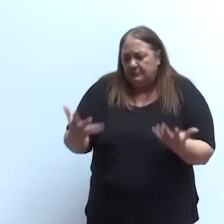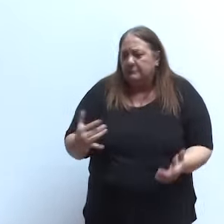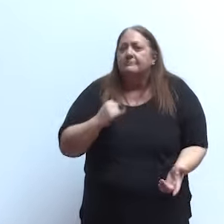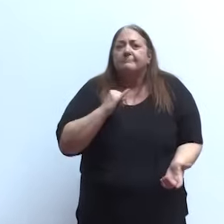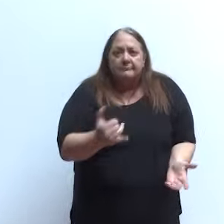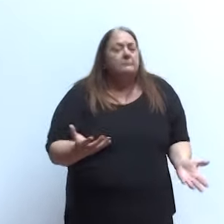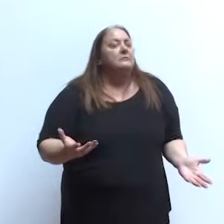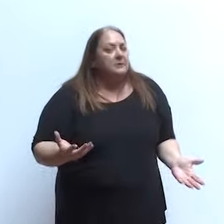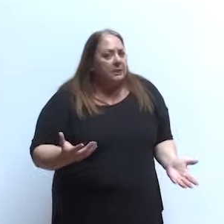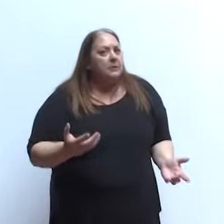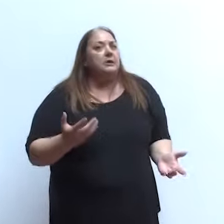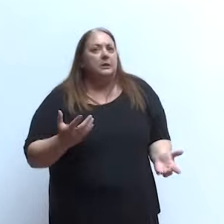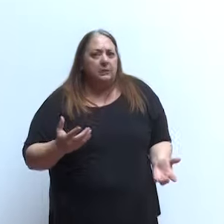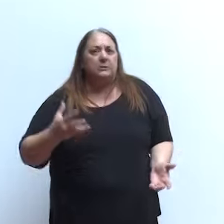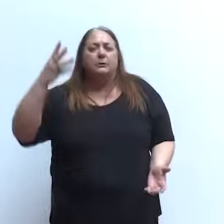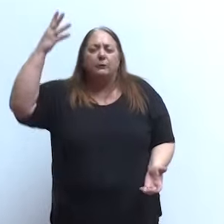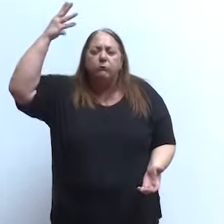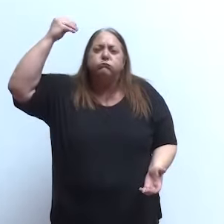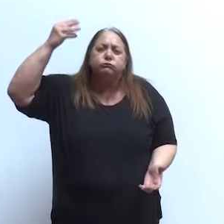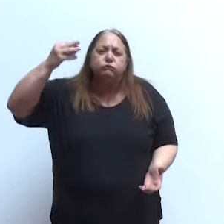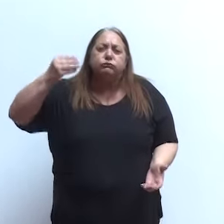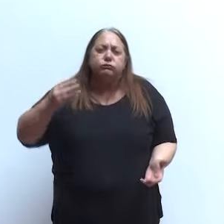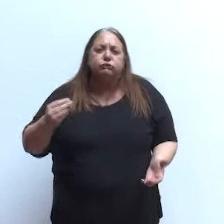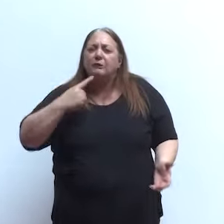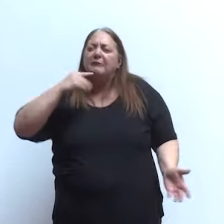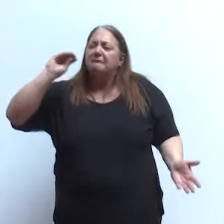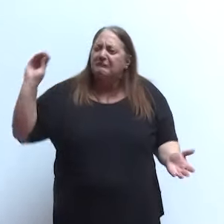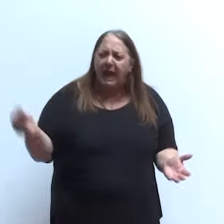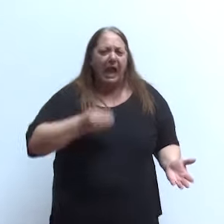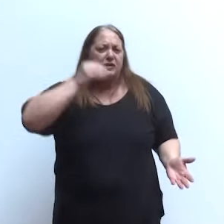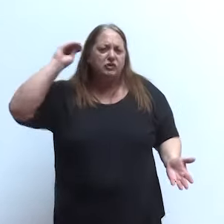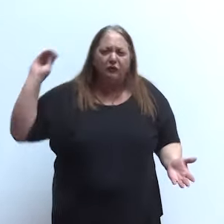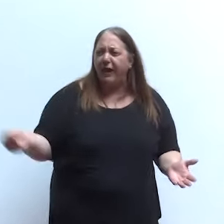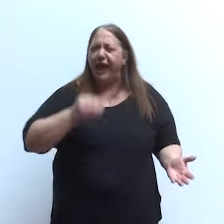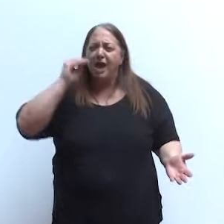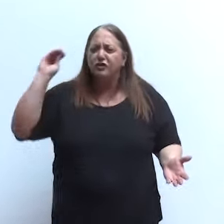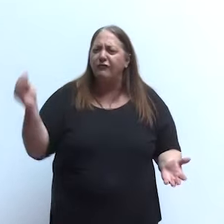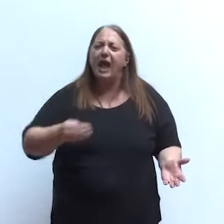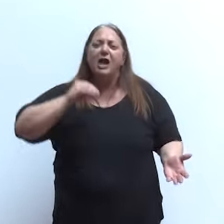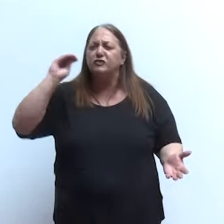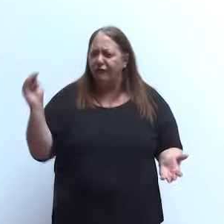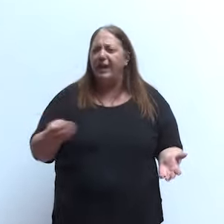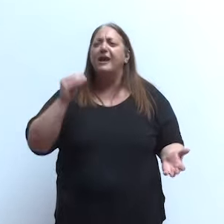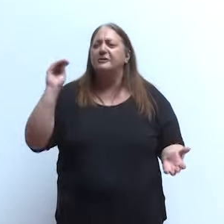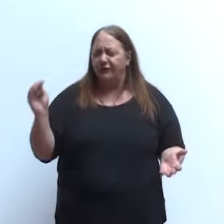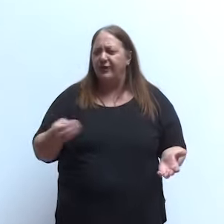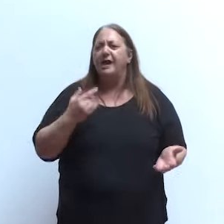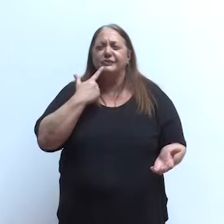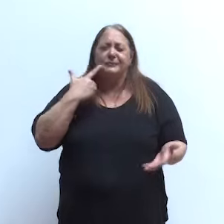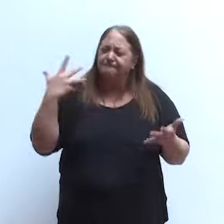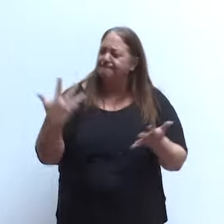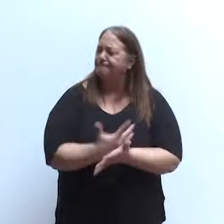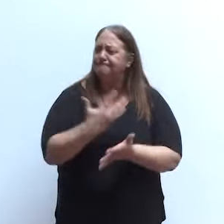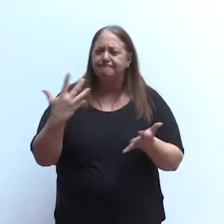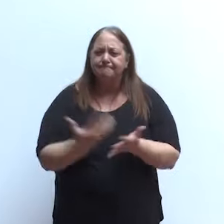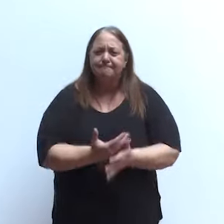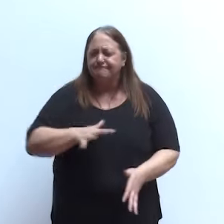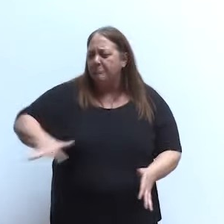acumuló una serie de fracasos y frustraciones que generaron un enorme mismo la mayoría de la ciudadanía dice